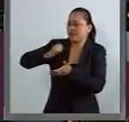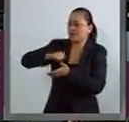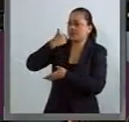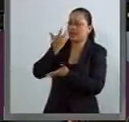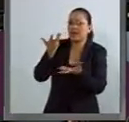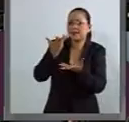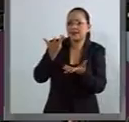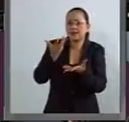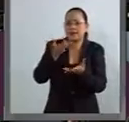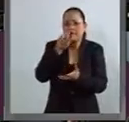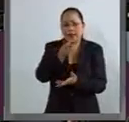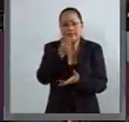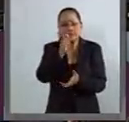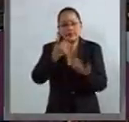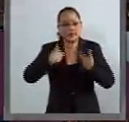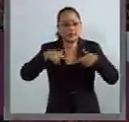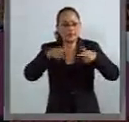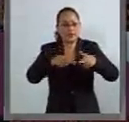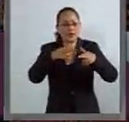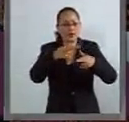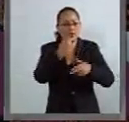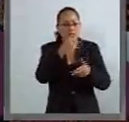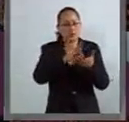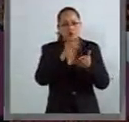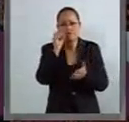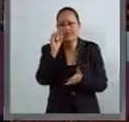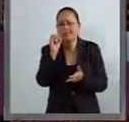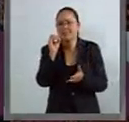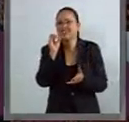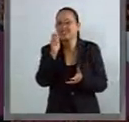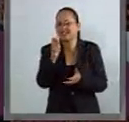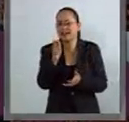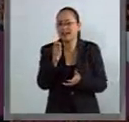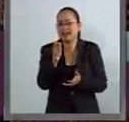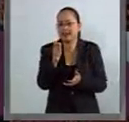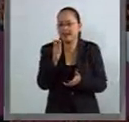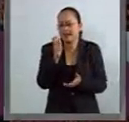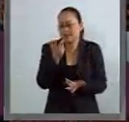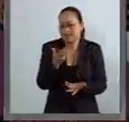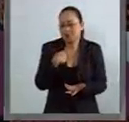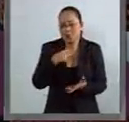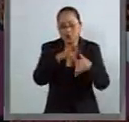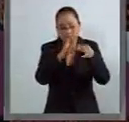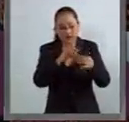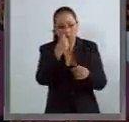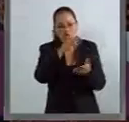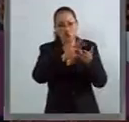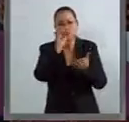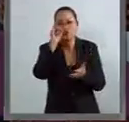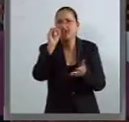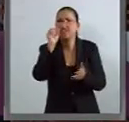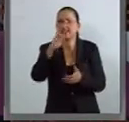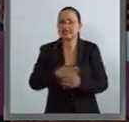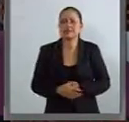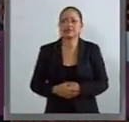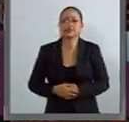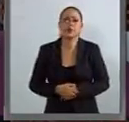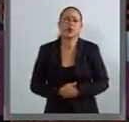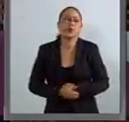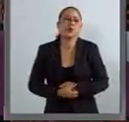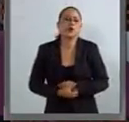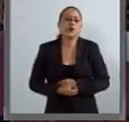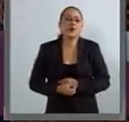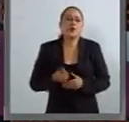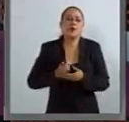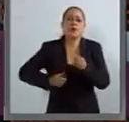yo le llamaría una representación 1.0. Me explico brevemente. Hace muchos años, hace